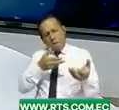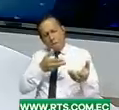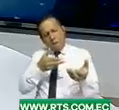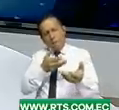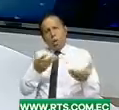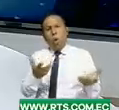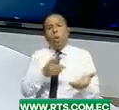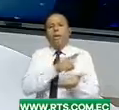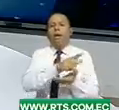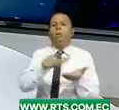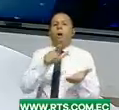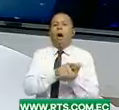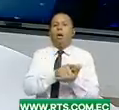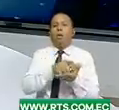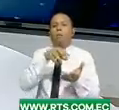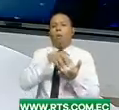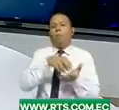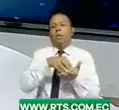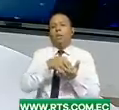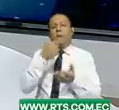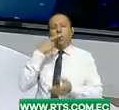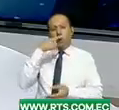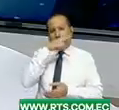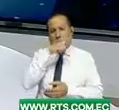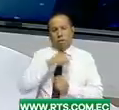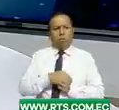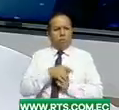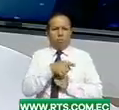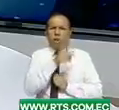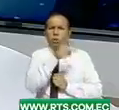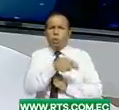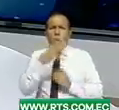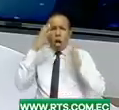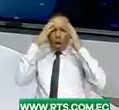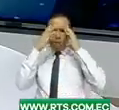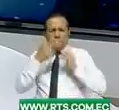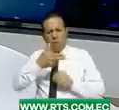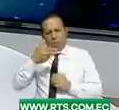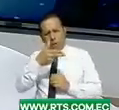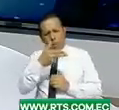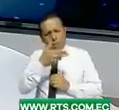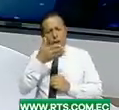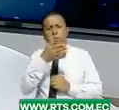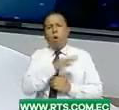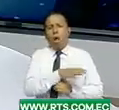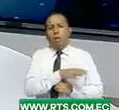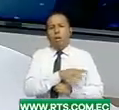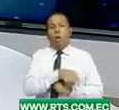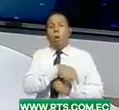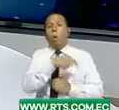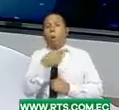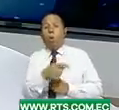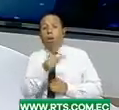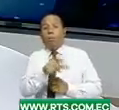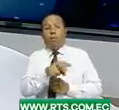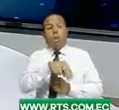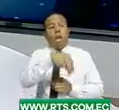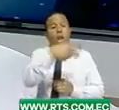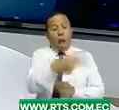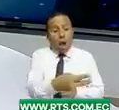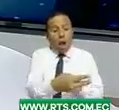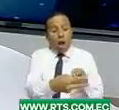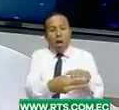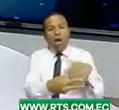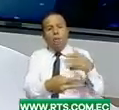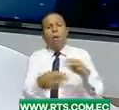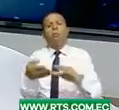recibió disparos en la cabeza. Otra persona que había resultado herida en el ataque falleció poco después.